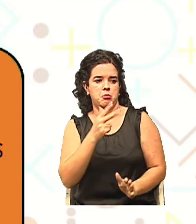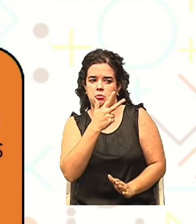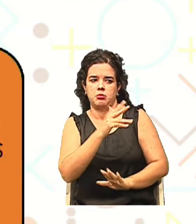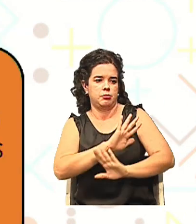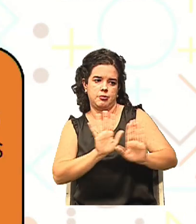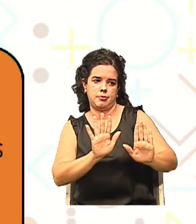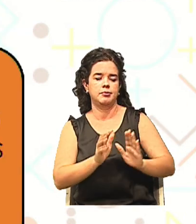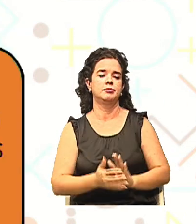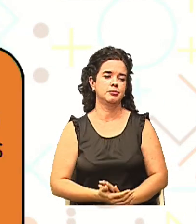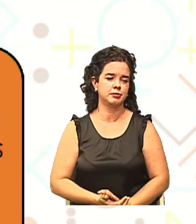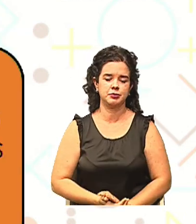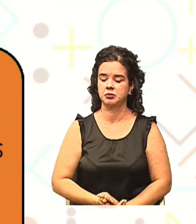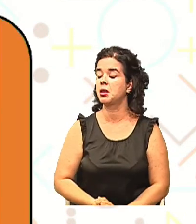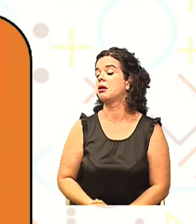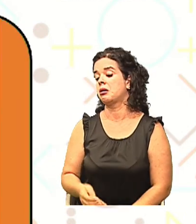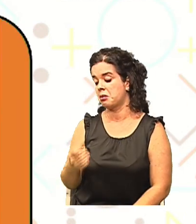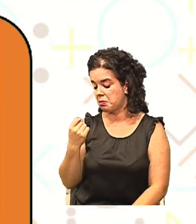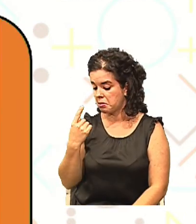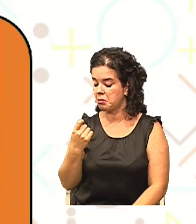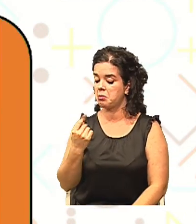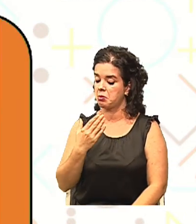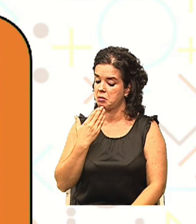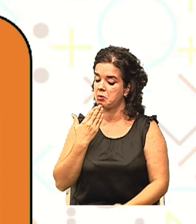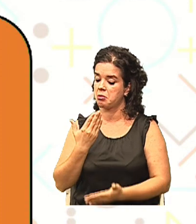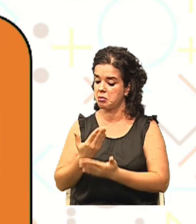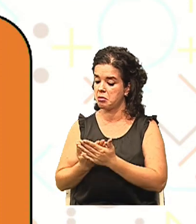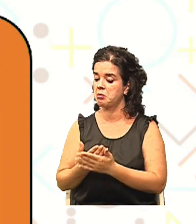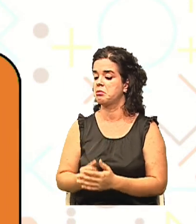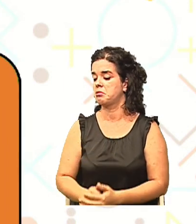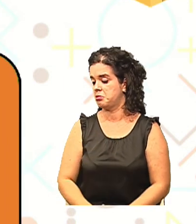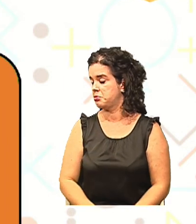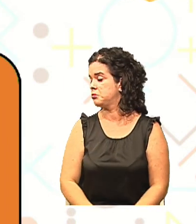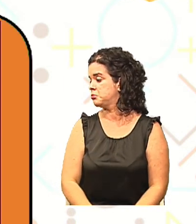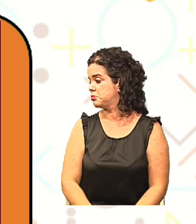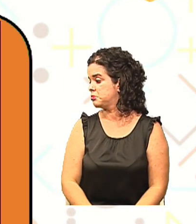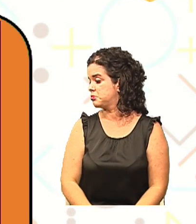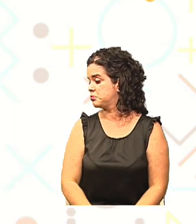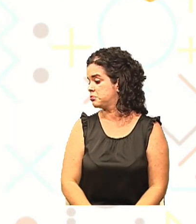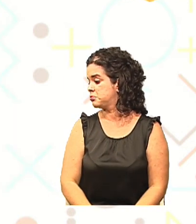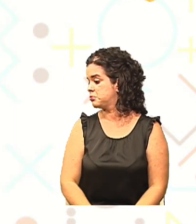Ok, me parece muy interesante, de verdad.